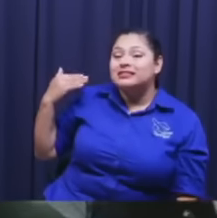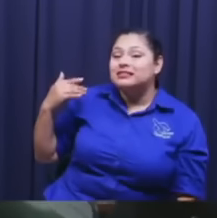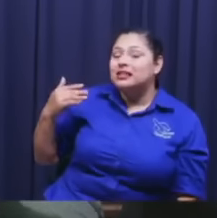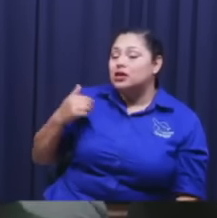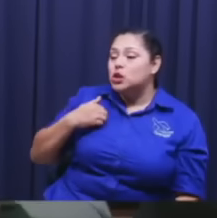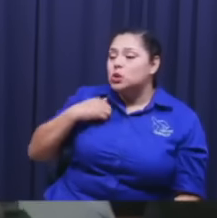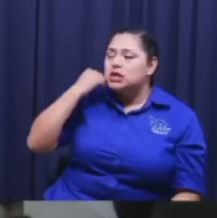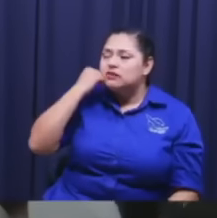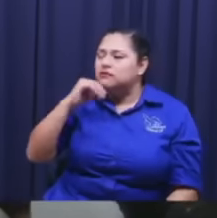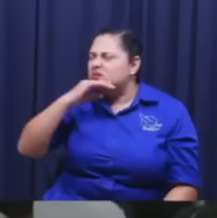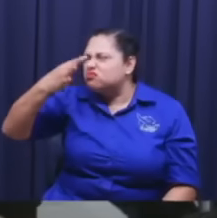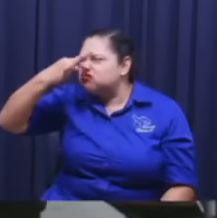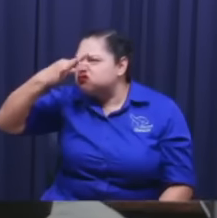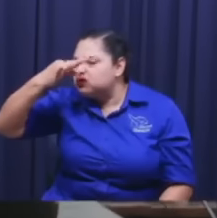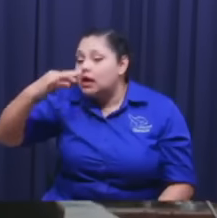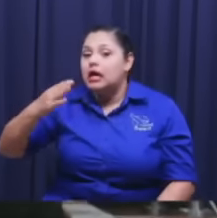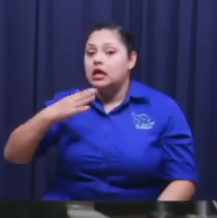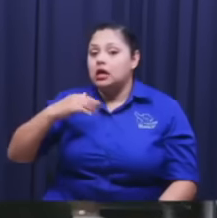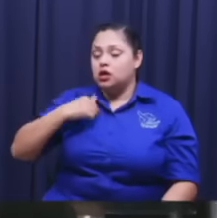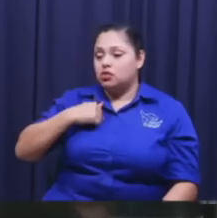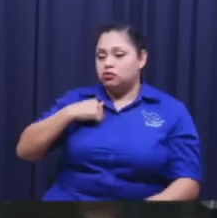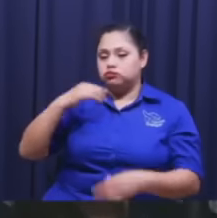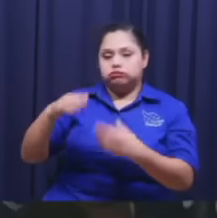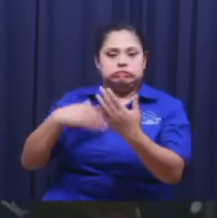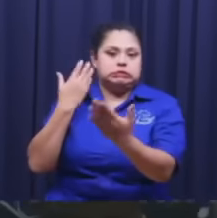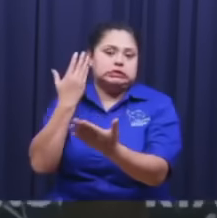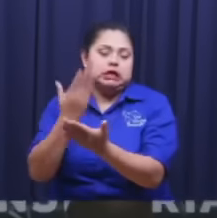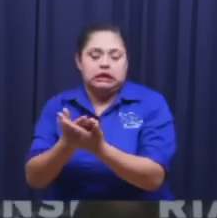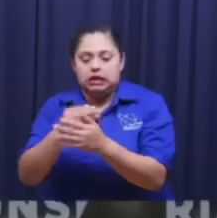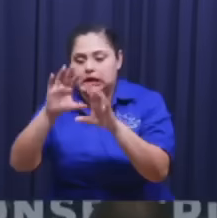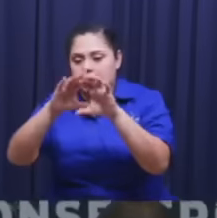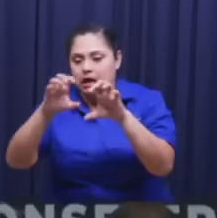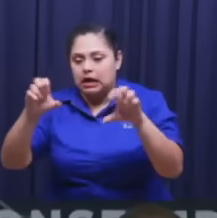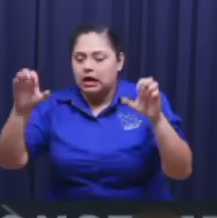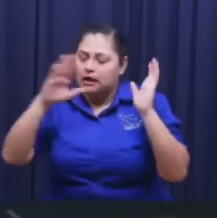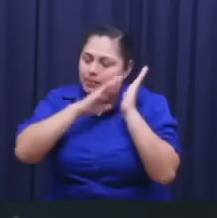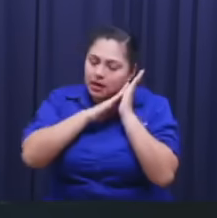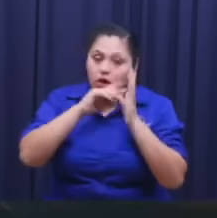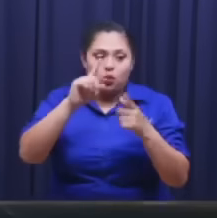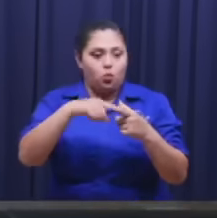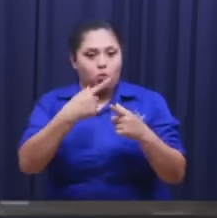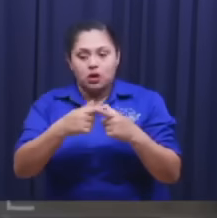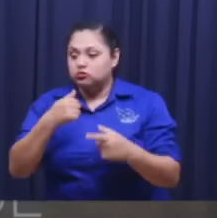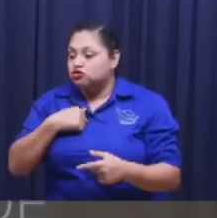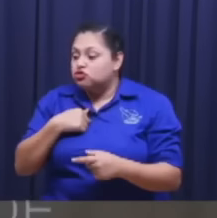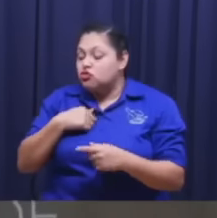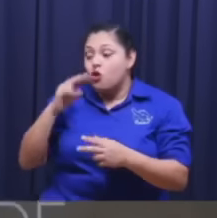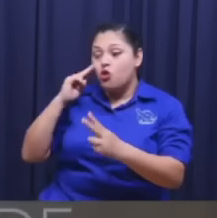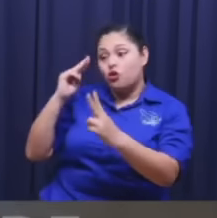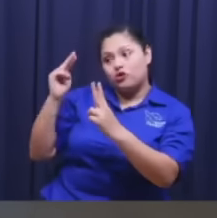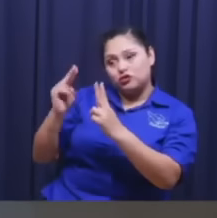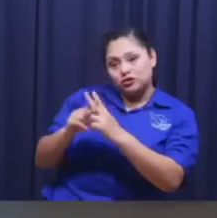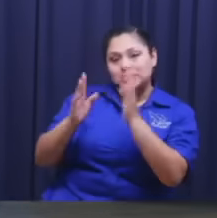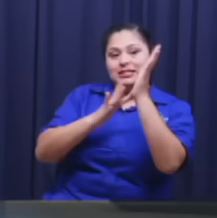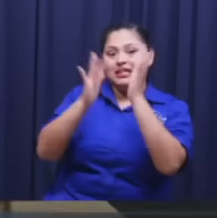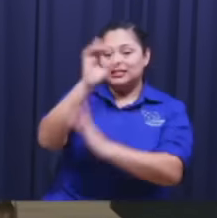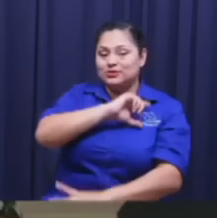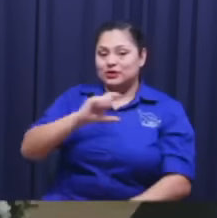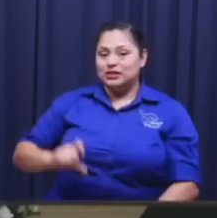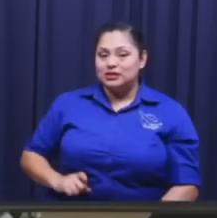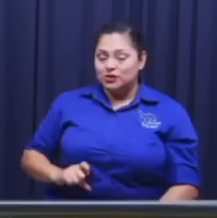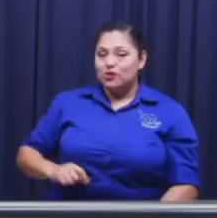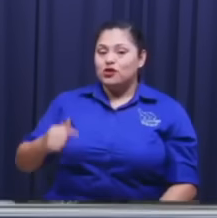cama. Y cuando conocí a Cristo, me propuse que ningún catarro infeliz me volvía a